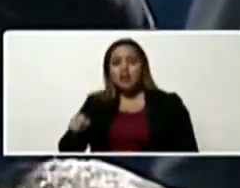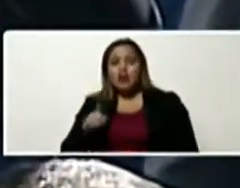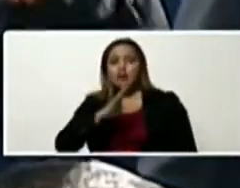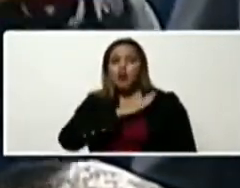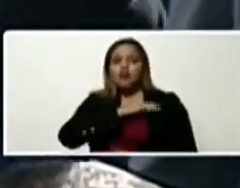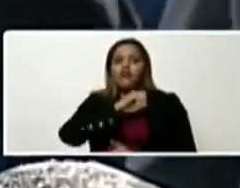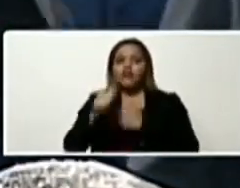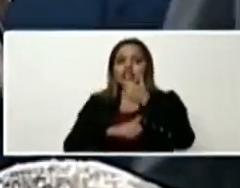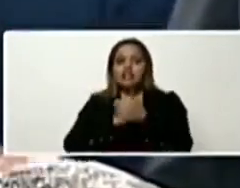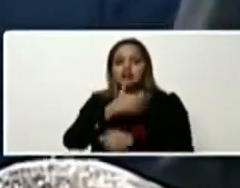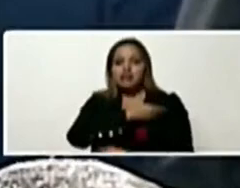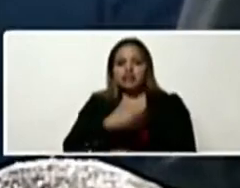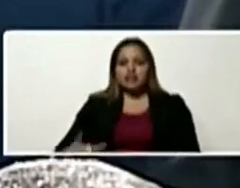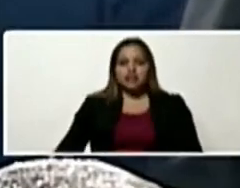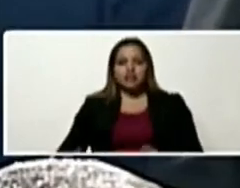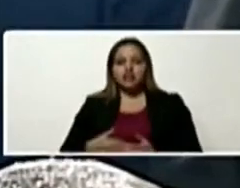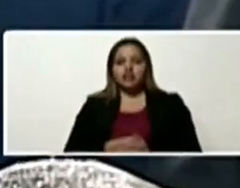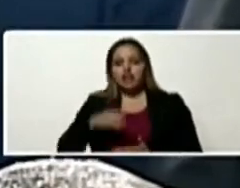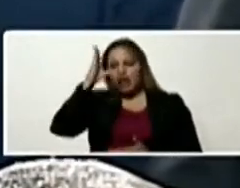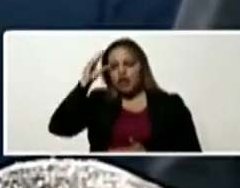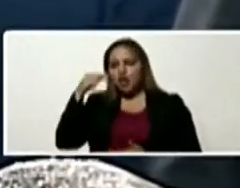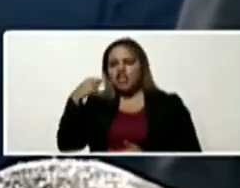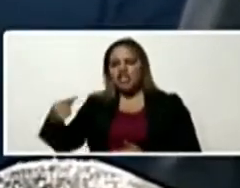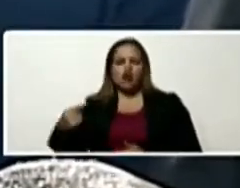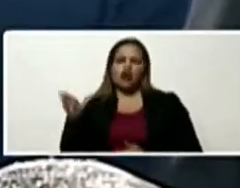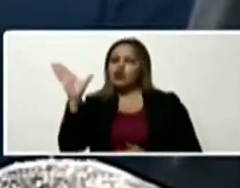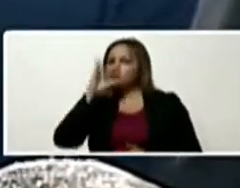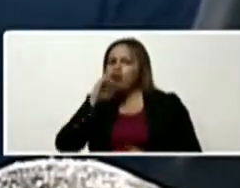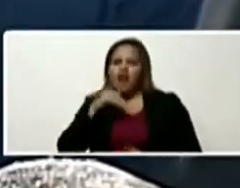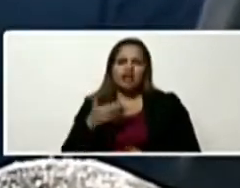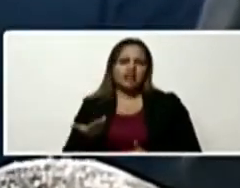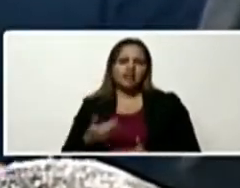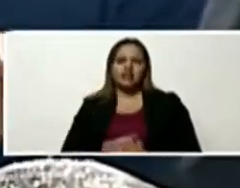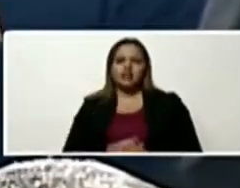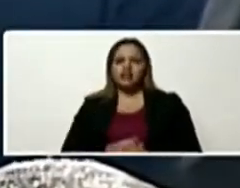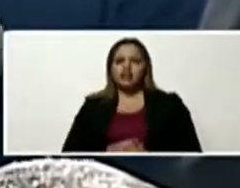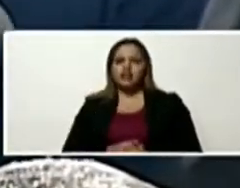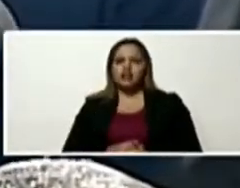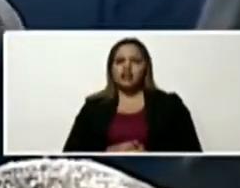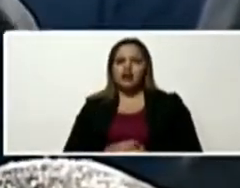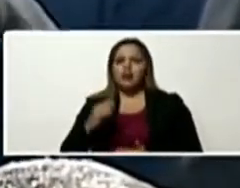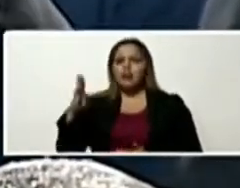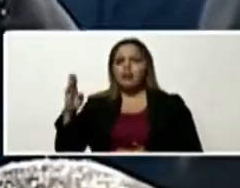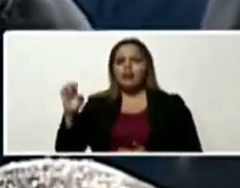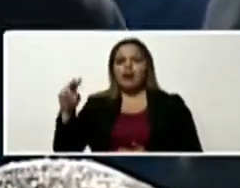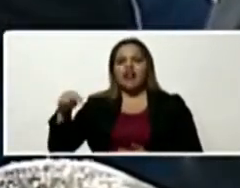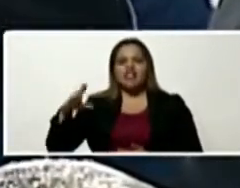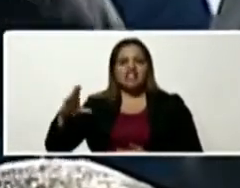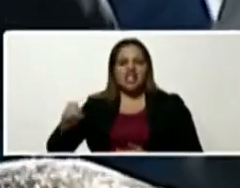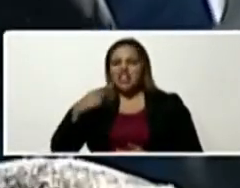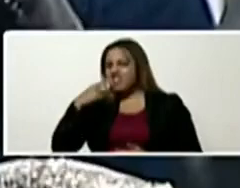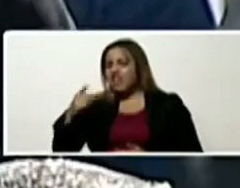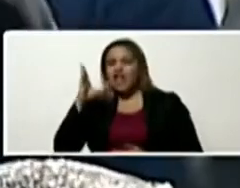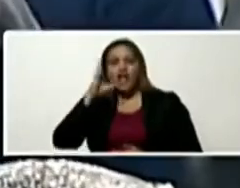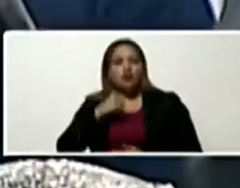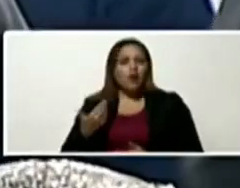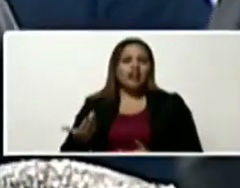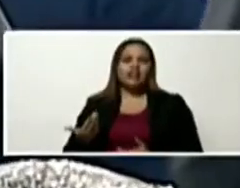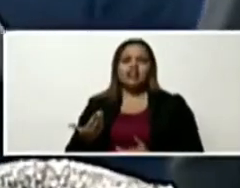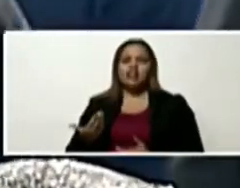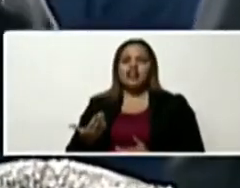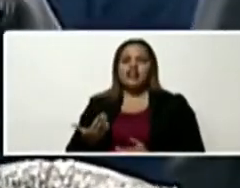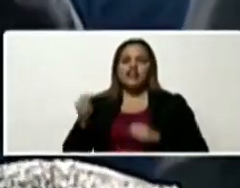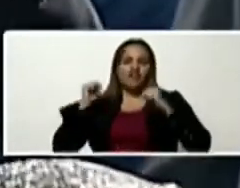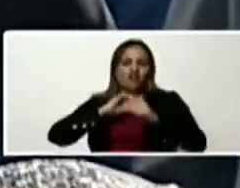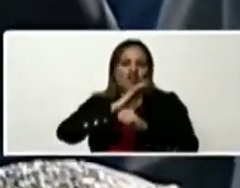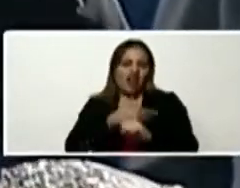propio vicepresidente, al que Trump había dicho que no tenía Mike Pence. Trump decía que él no tenía agallas